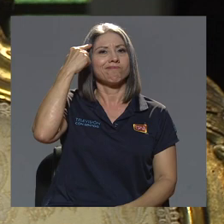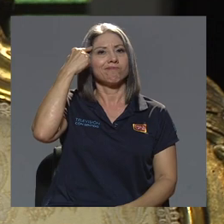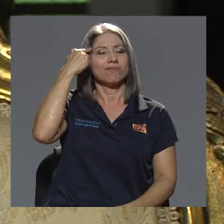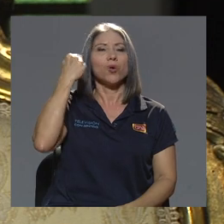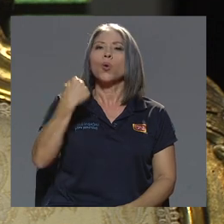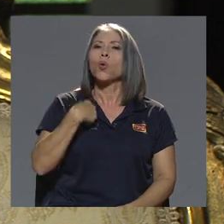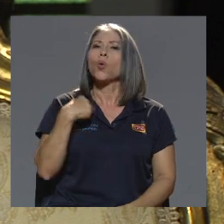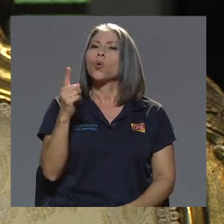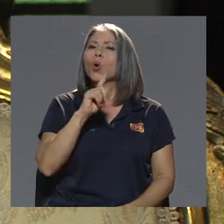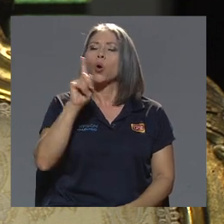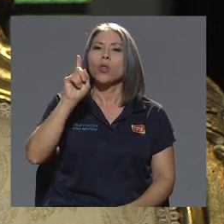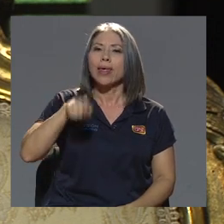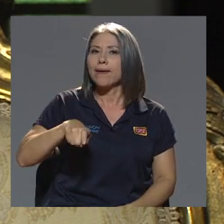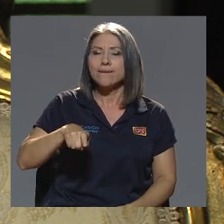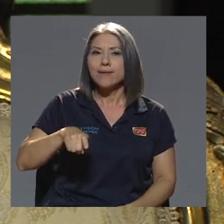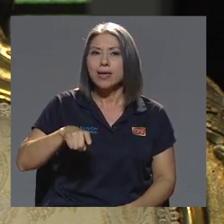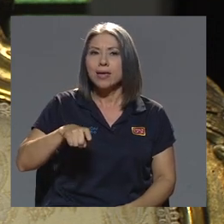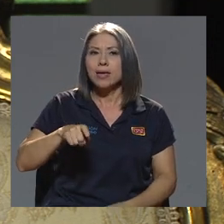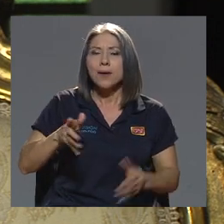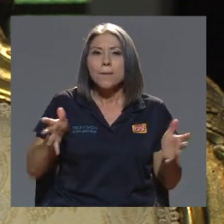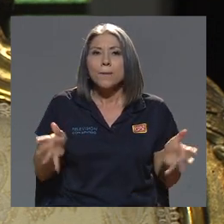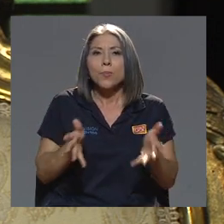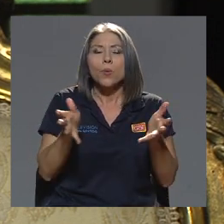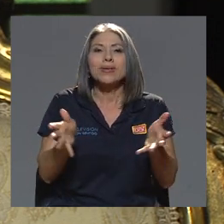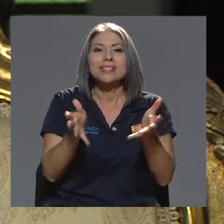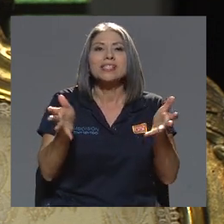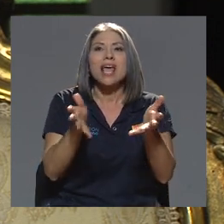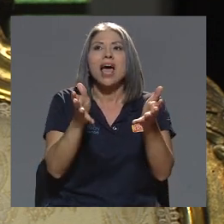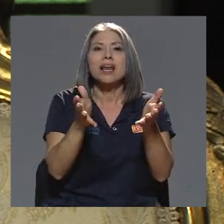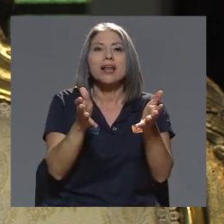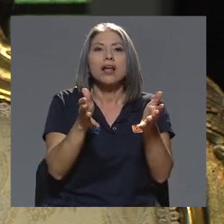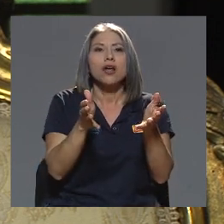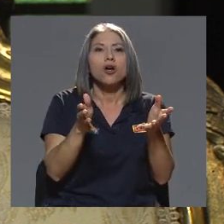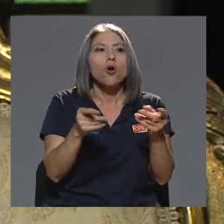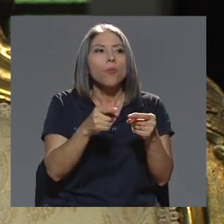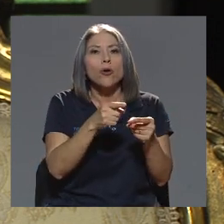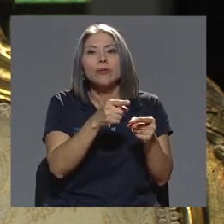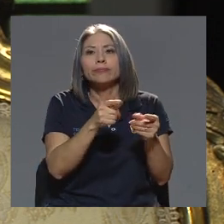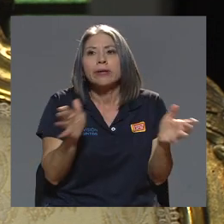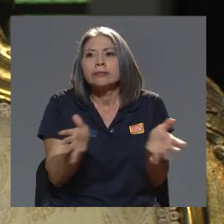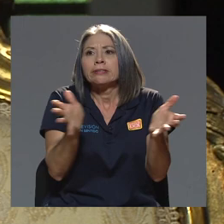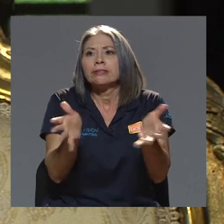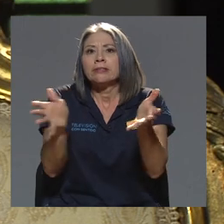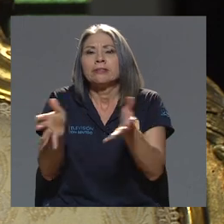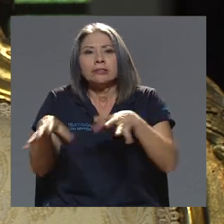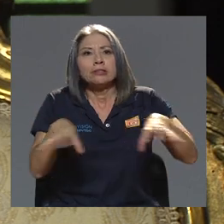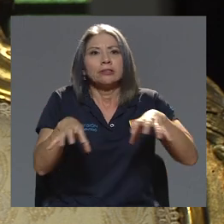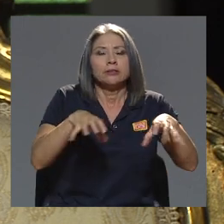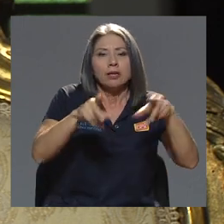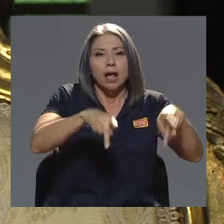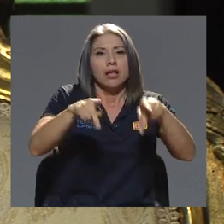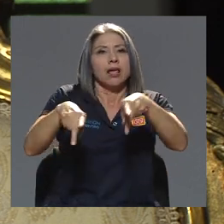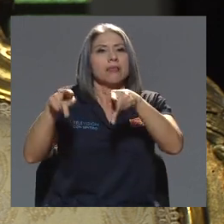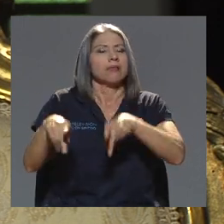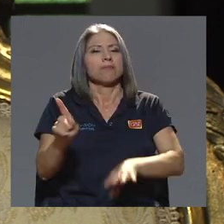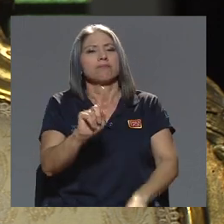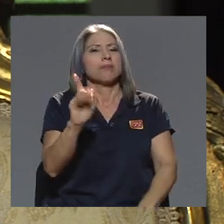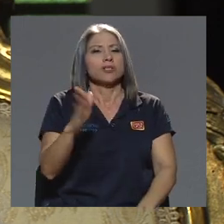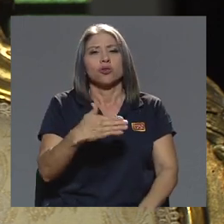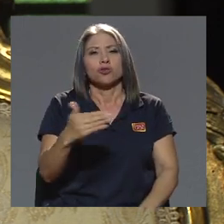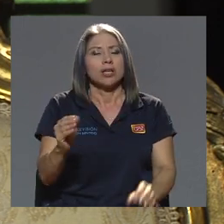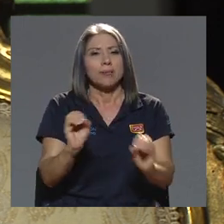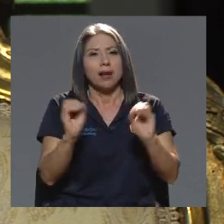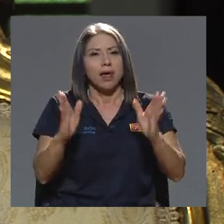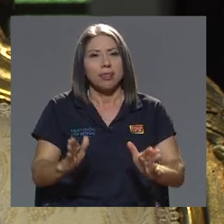debe de propiciar el exacerbar los ánimos de la gente. Eso no nos sirve a nadie, no le sirve